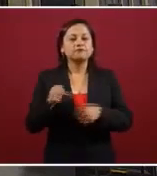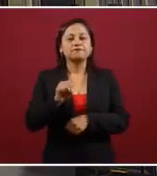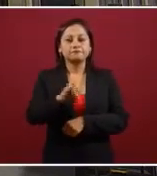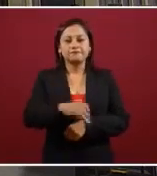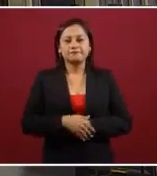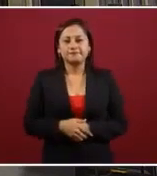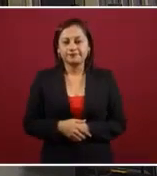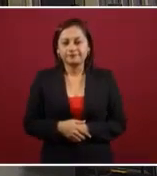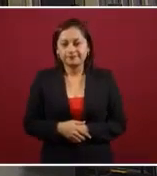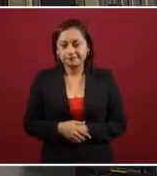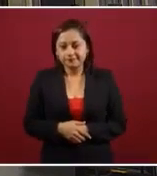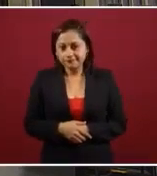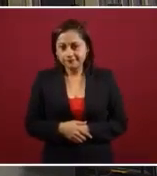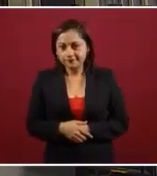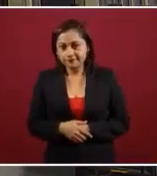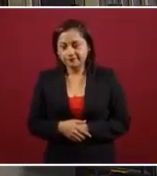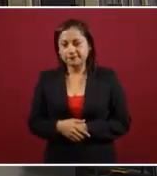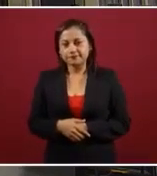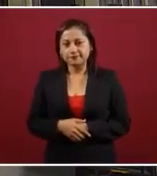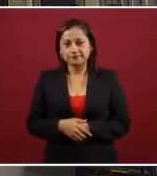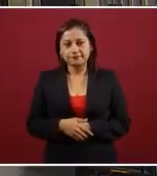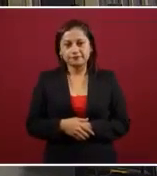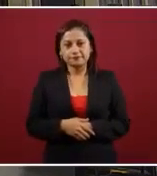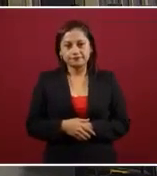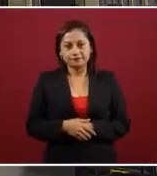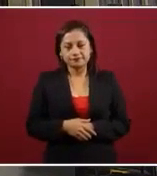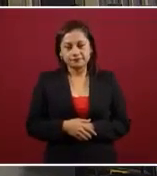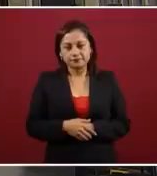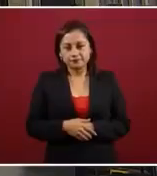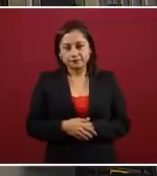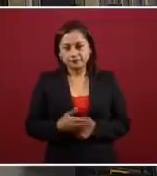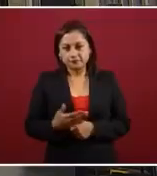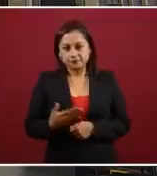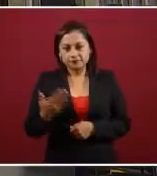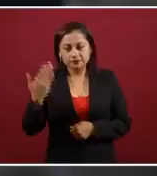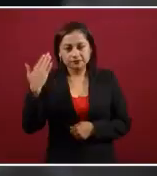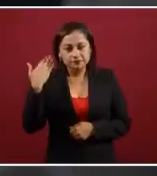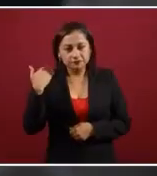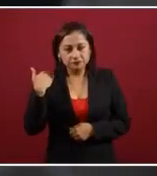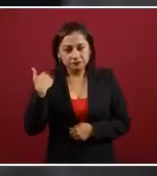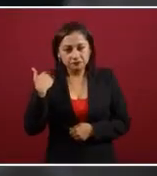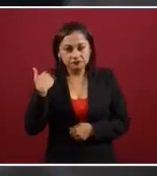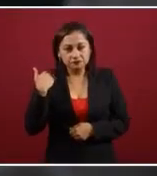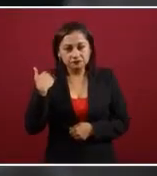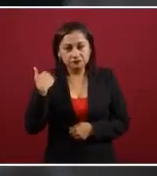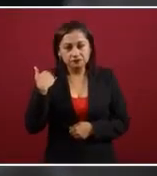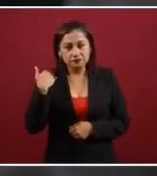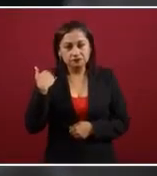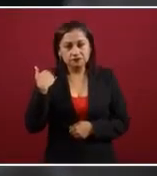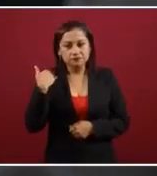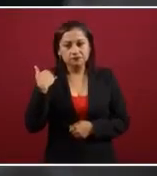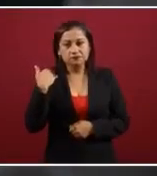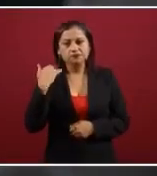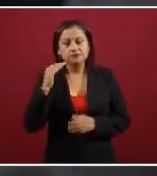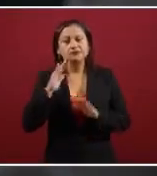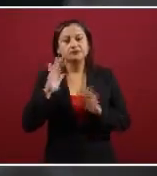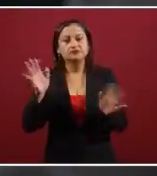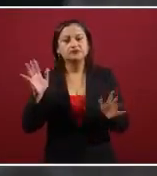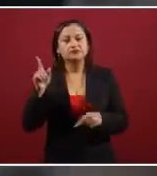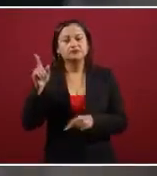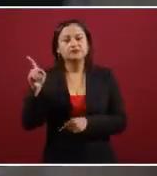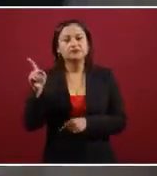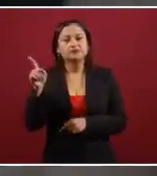Hace tiempo, pues Mirza Uribe, la Gaceta. Hace tiempo hubo una declaración